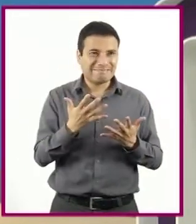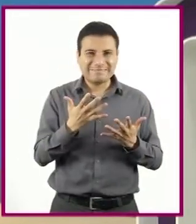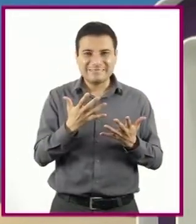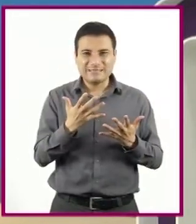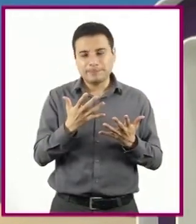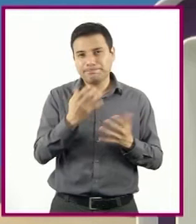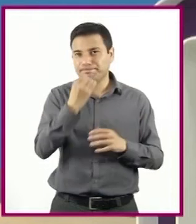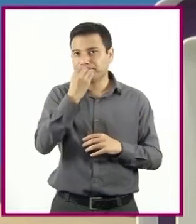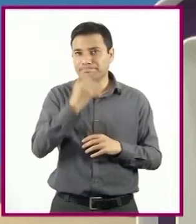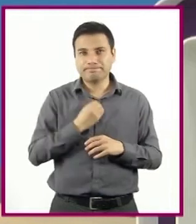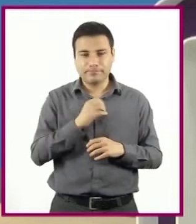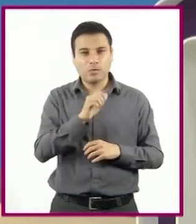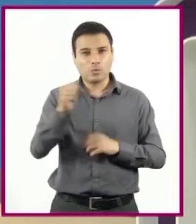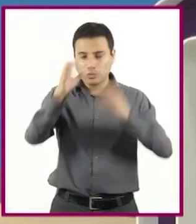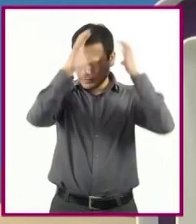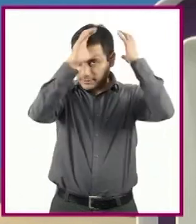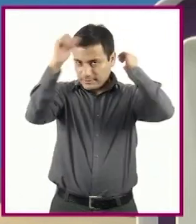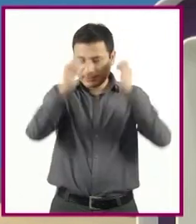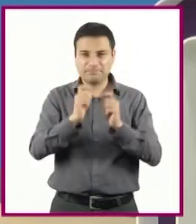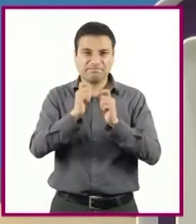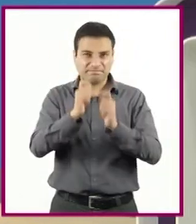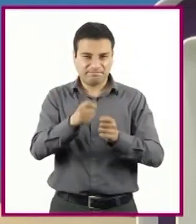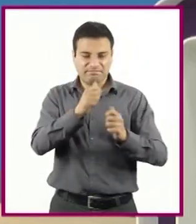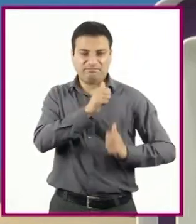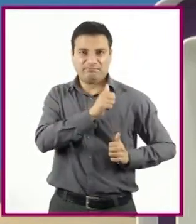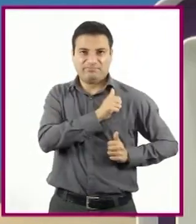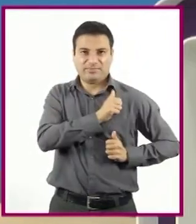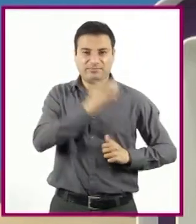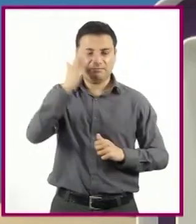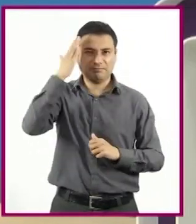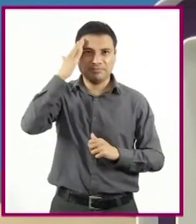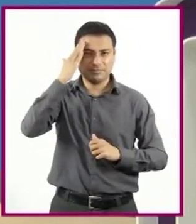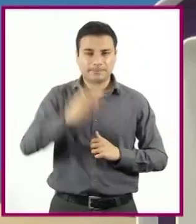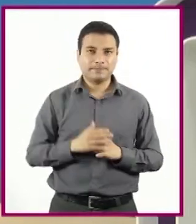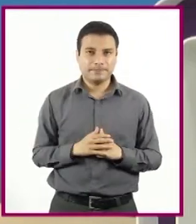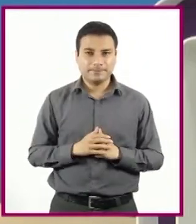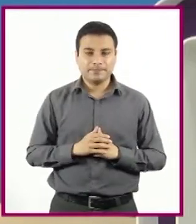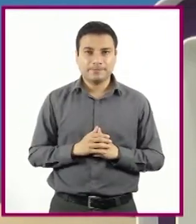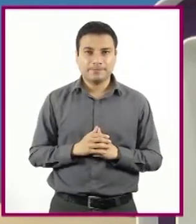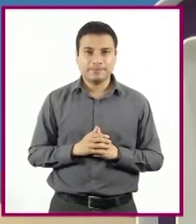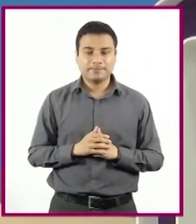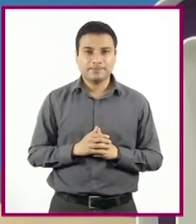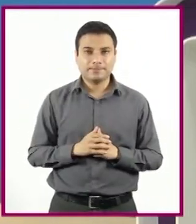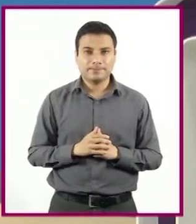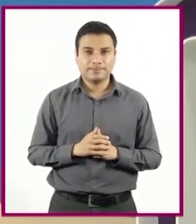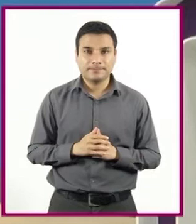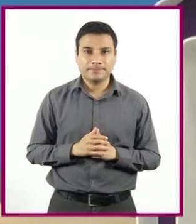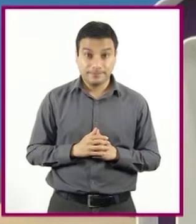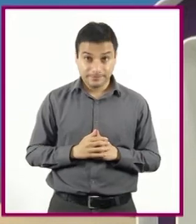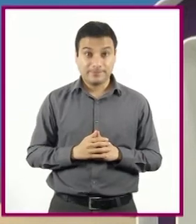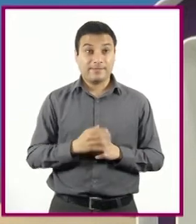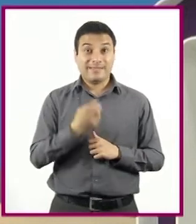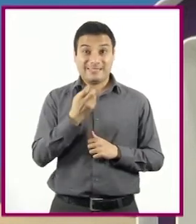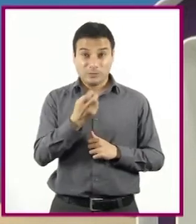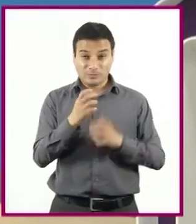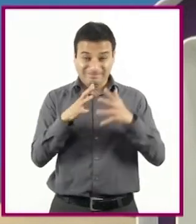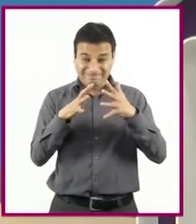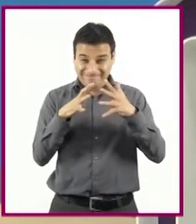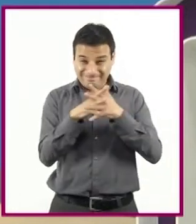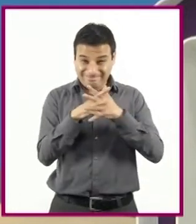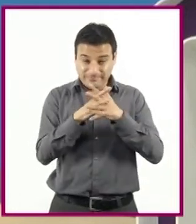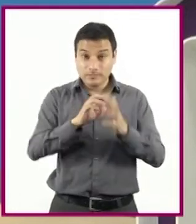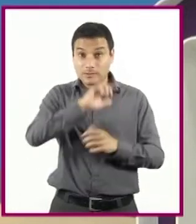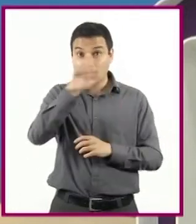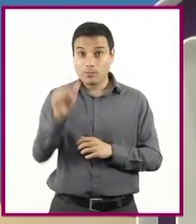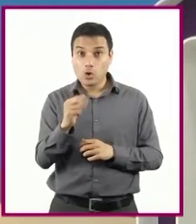Hidalgo. No obstante, el cura conservó el mando político. Aunque la causa insurgente se extendió hacia el norte y